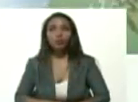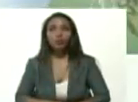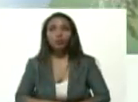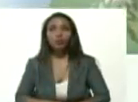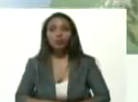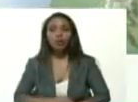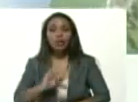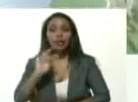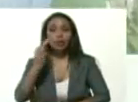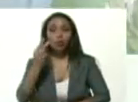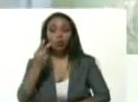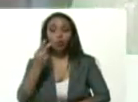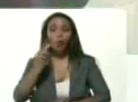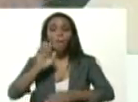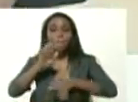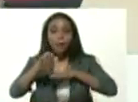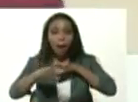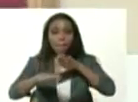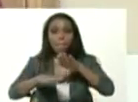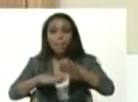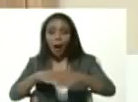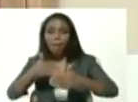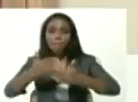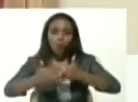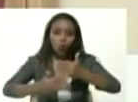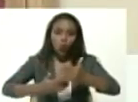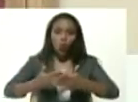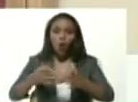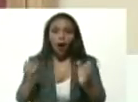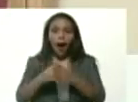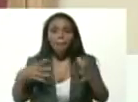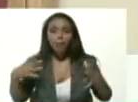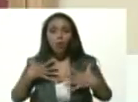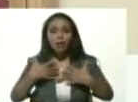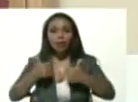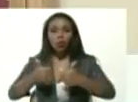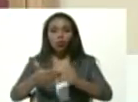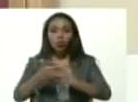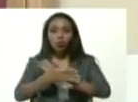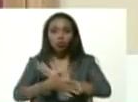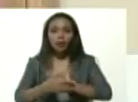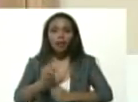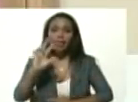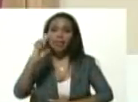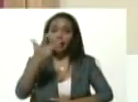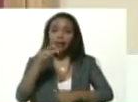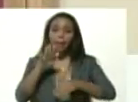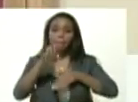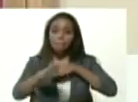Segundo paso que estamos dando en el campo de la salud. El tercer paso es